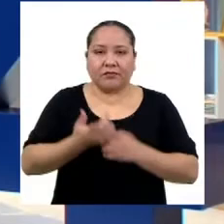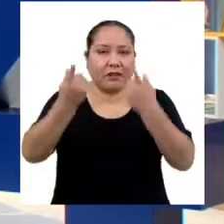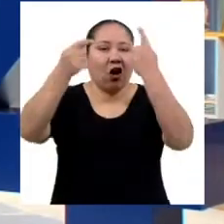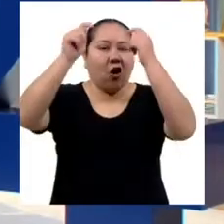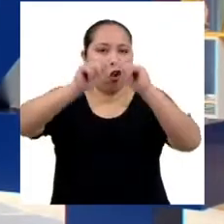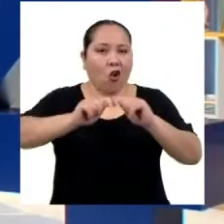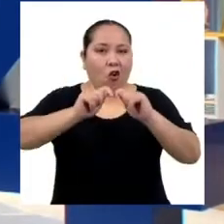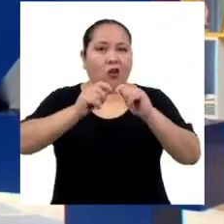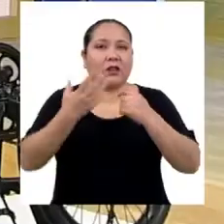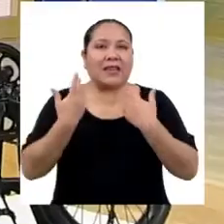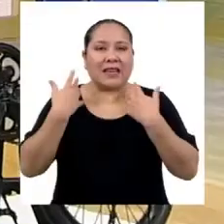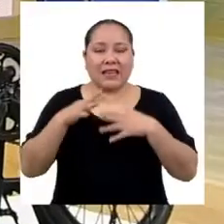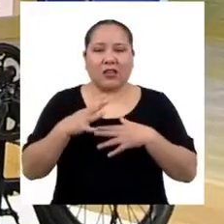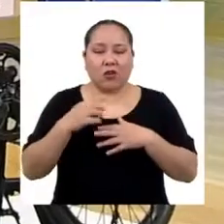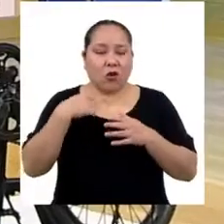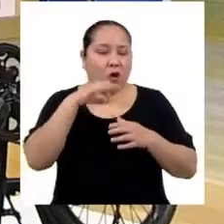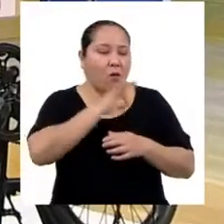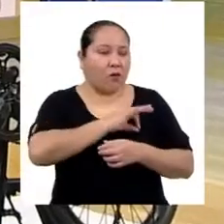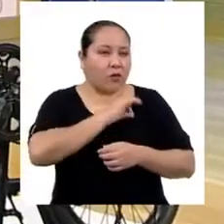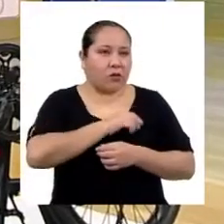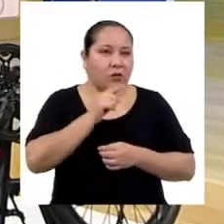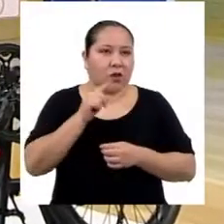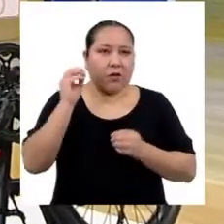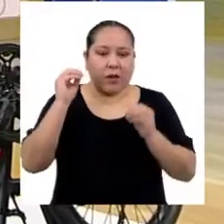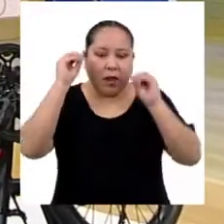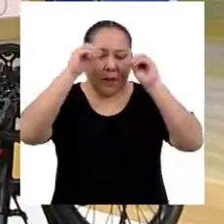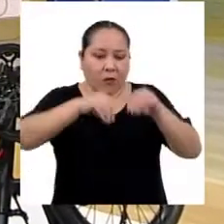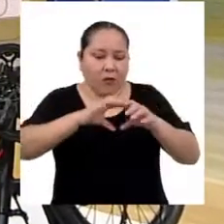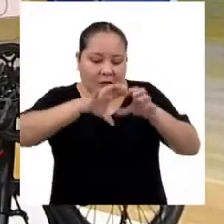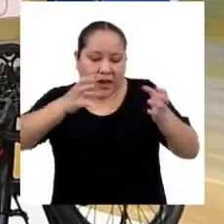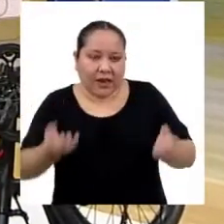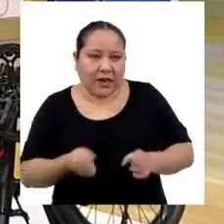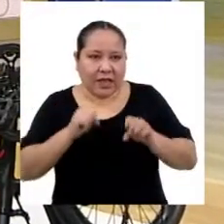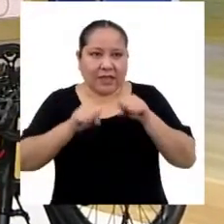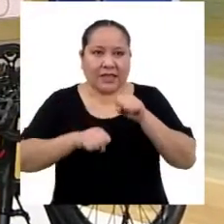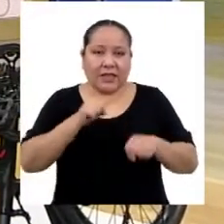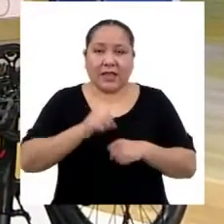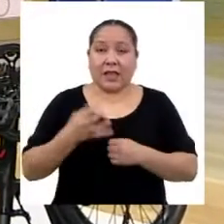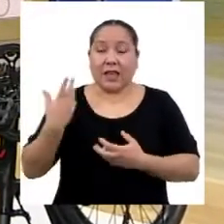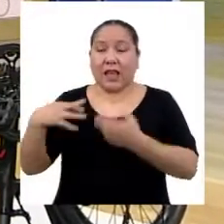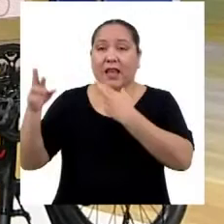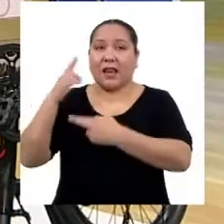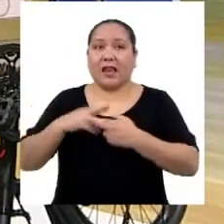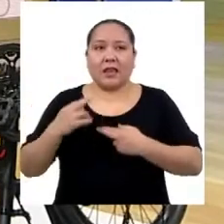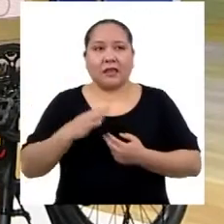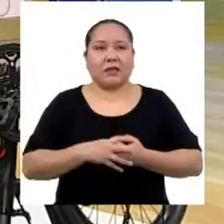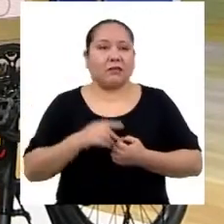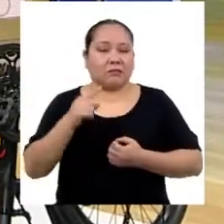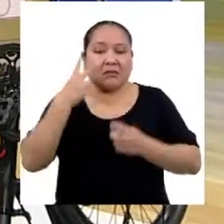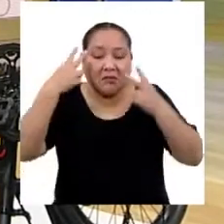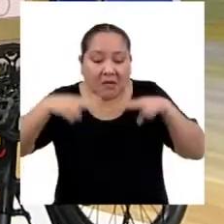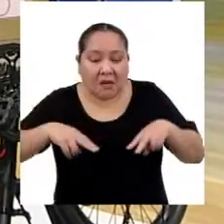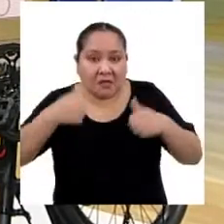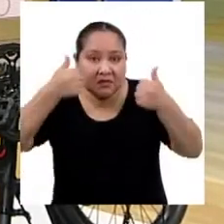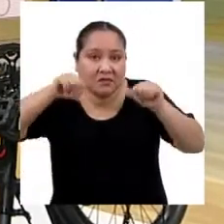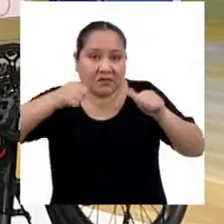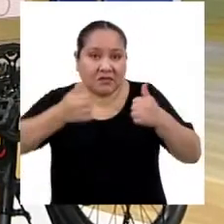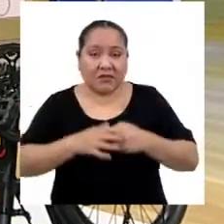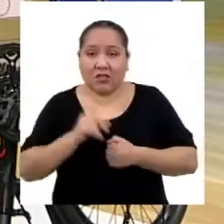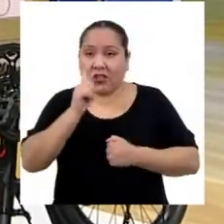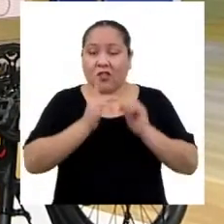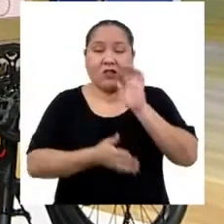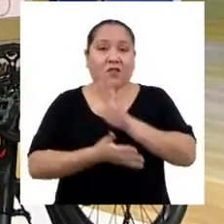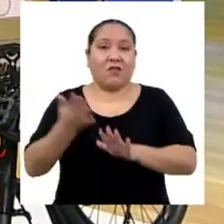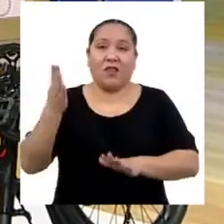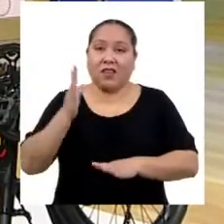un corte comercial y yo aprovecho para poner la llanta? Y al regresar, vemos qué tal me quedó. No se muevan